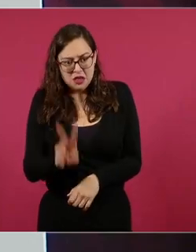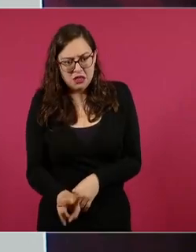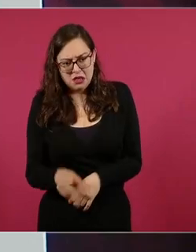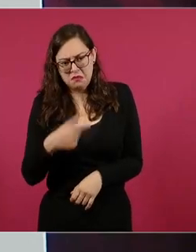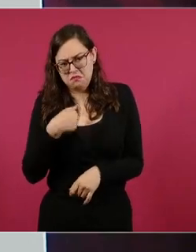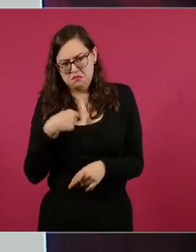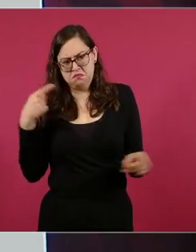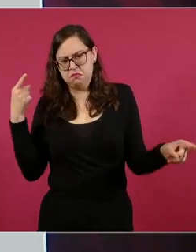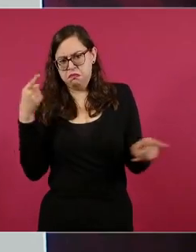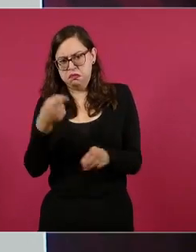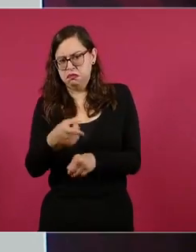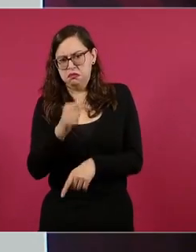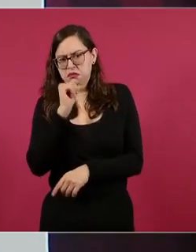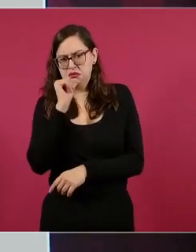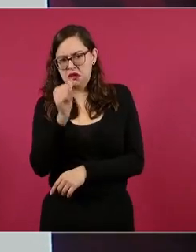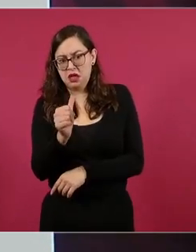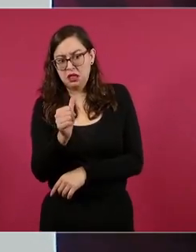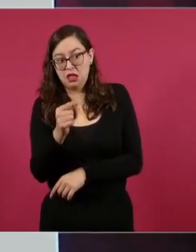Ellos